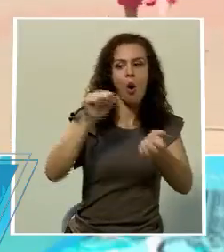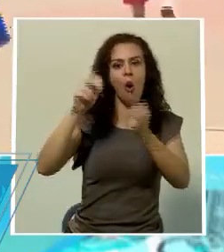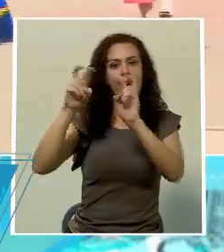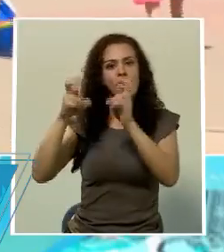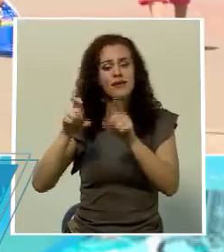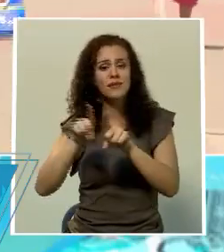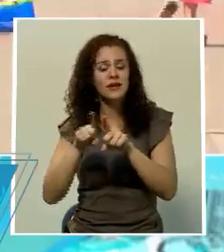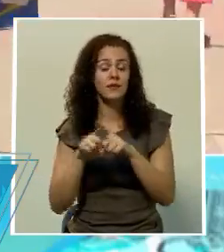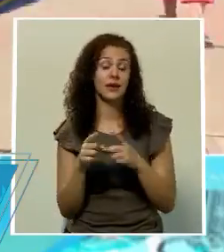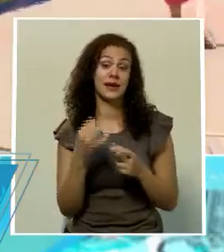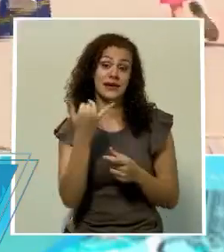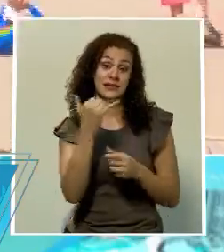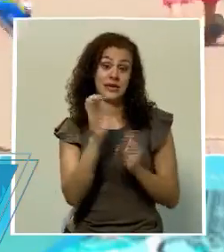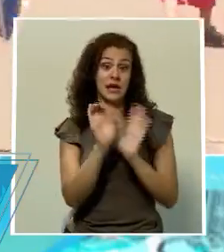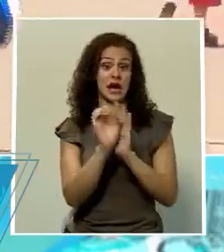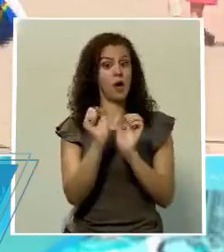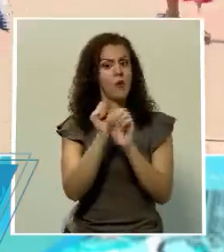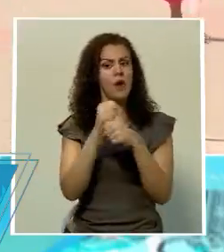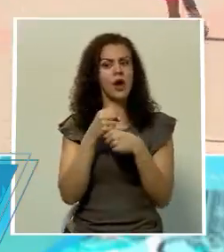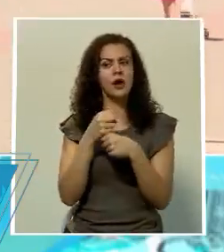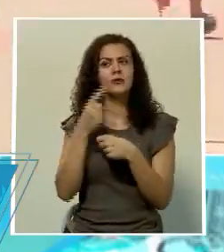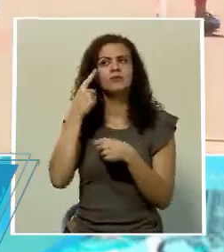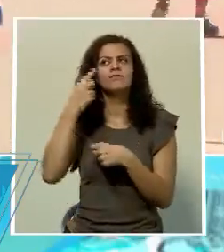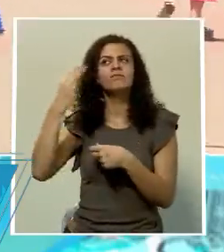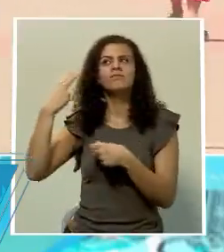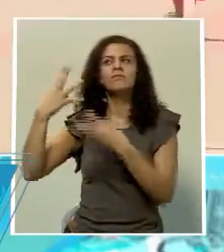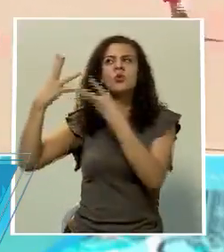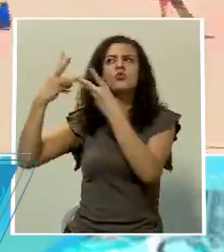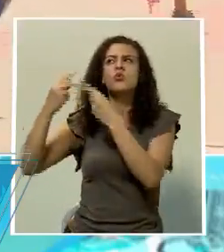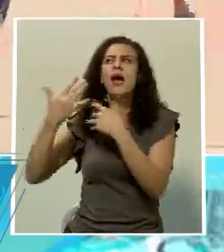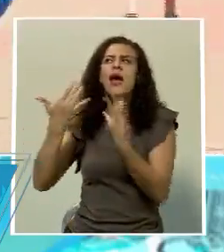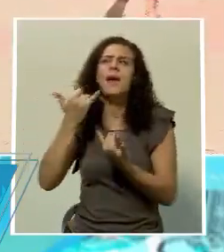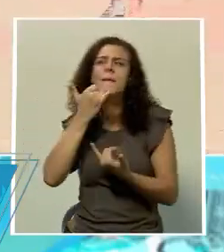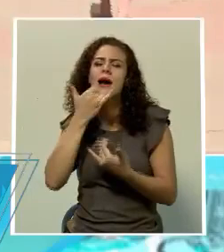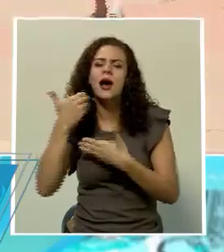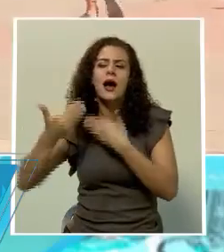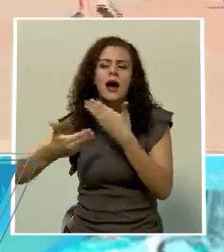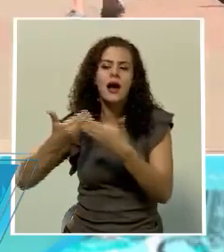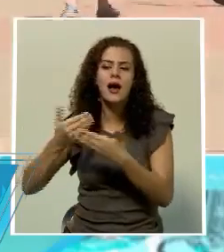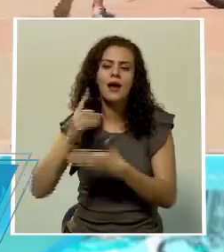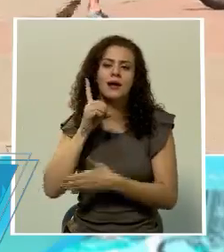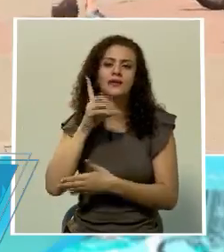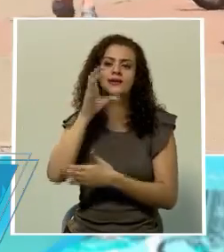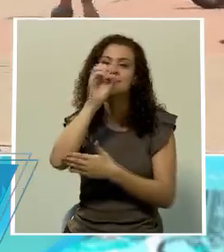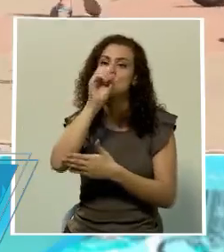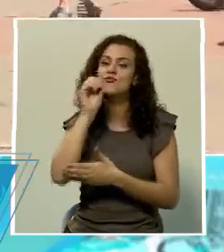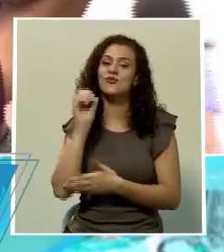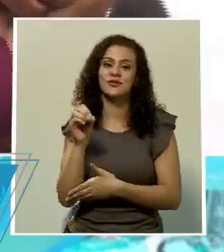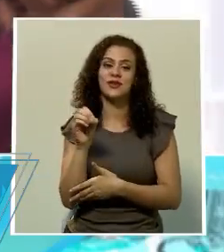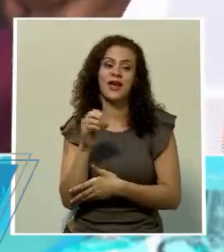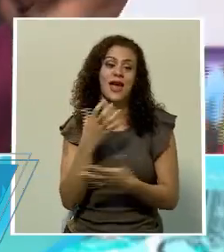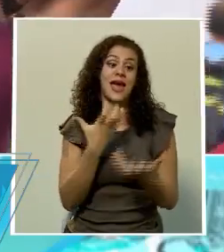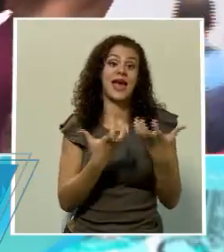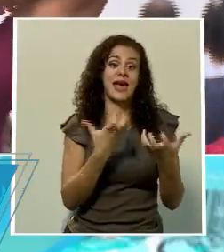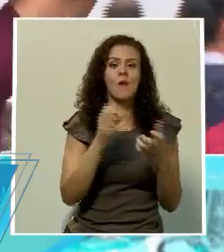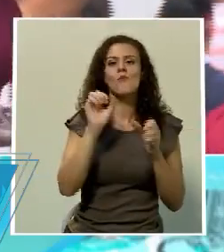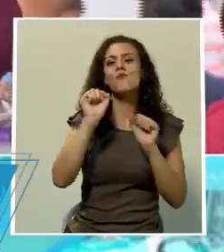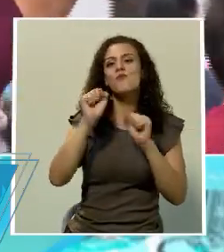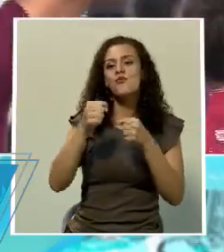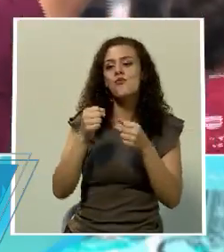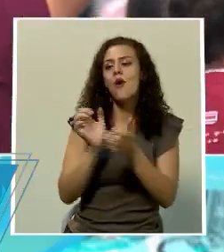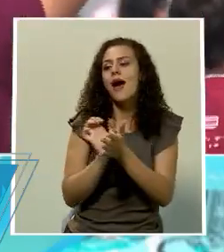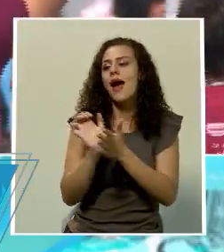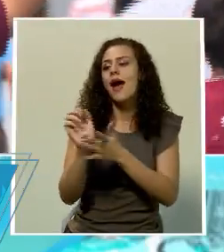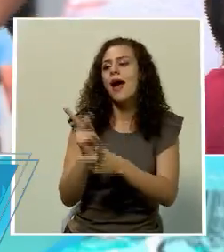aspectos, que si hacemos un recuento de la historia, de qué fue lo que pasó, en el 100% de los casos la quemadura pudo haber